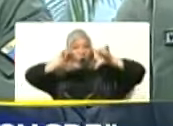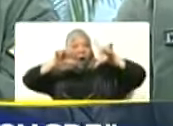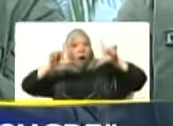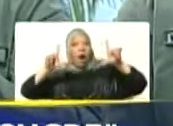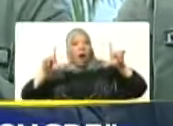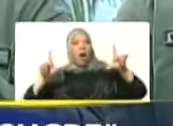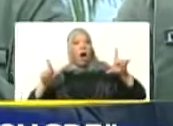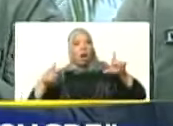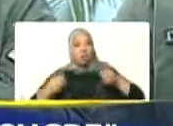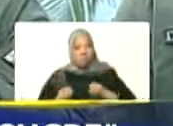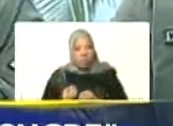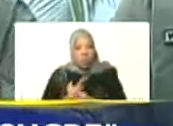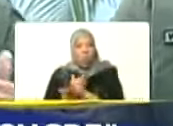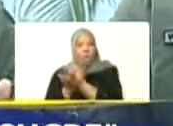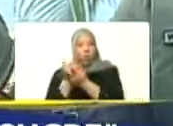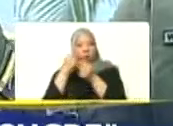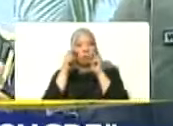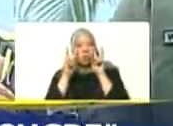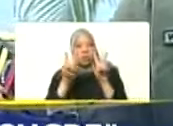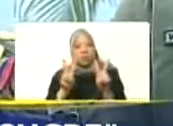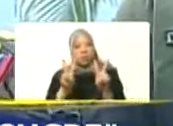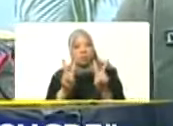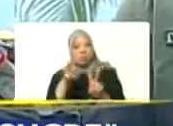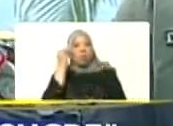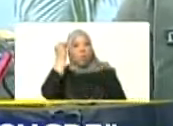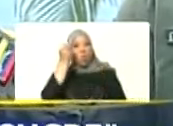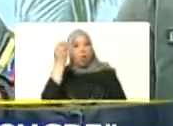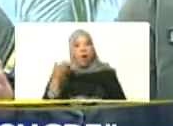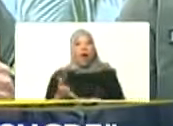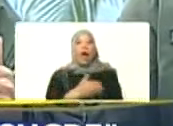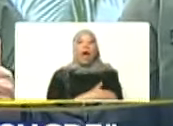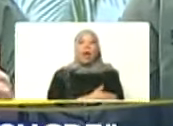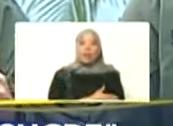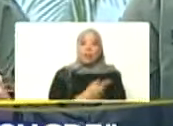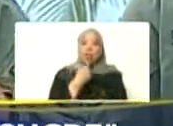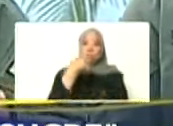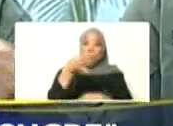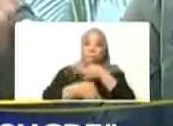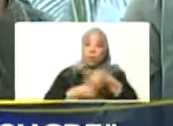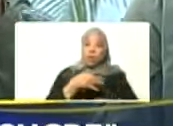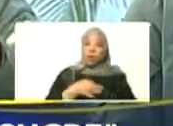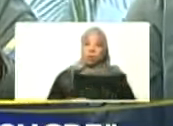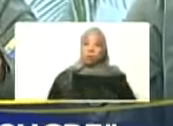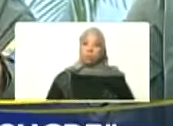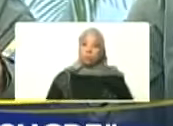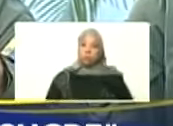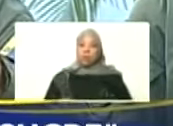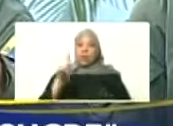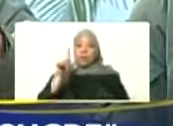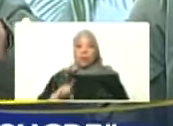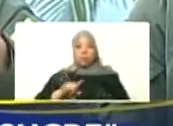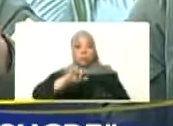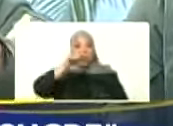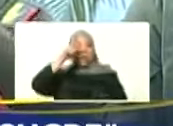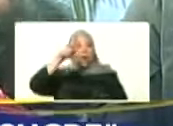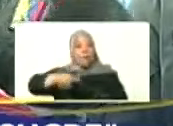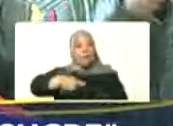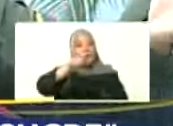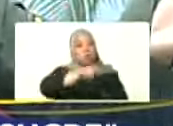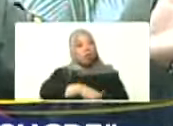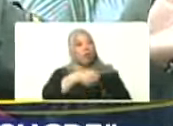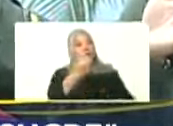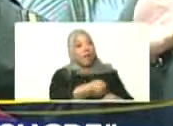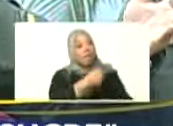Y lo otro que hemos venido diciendo, mi comandante en jefe, es también el empoderamiento que debe hacer el pueblo de